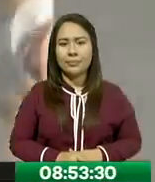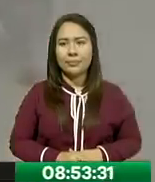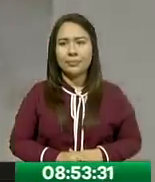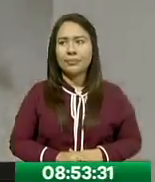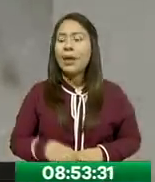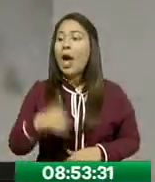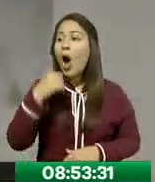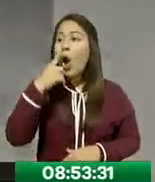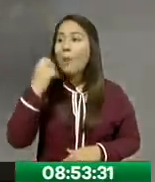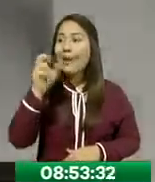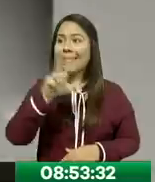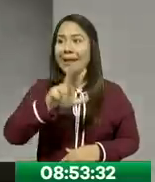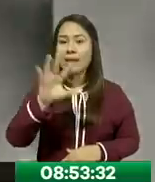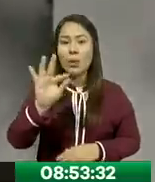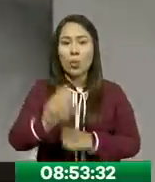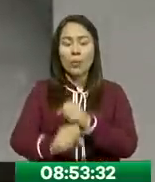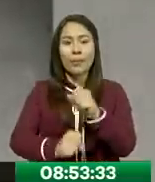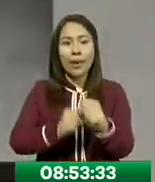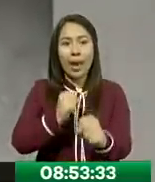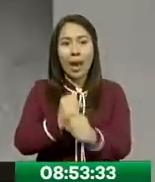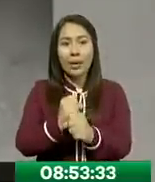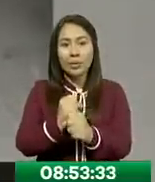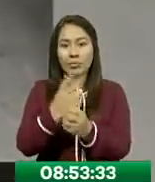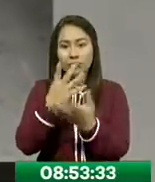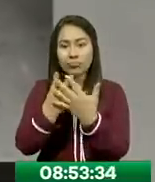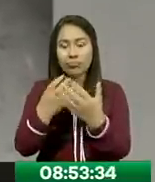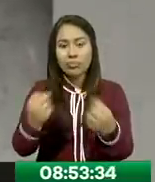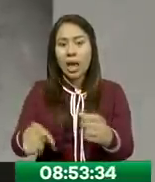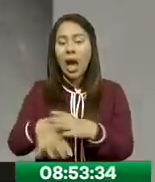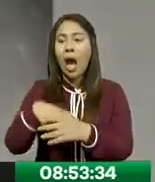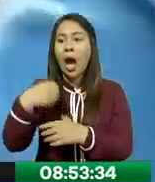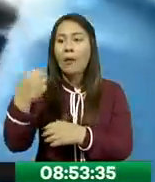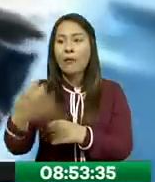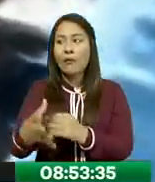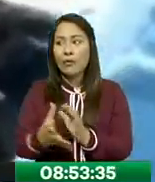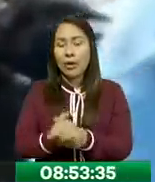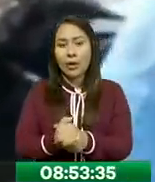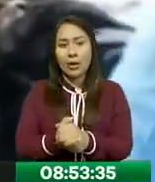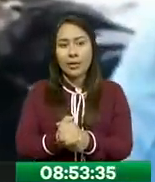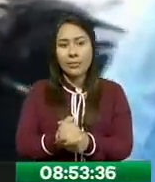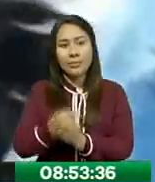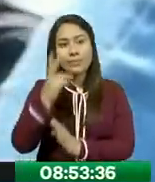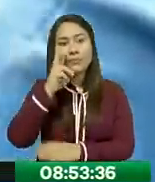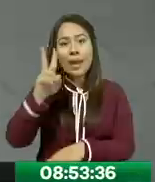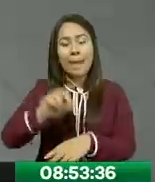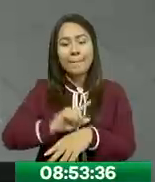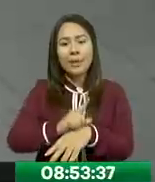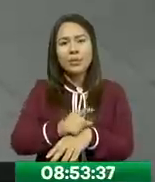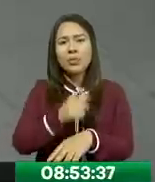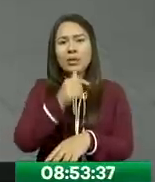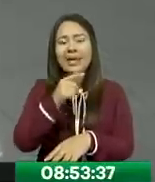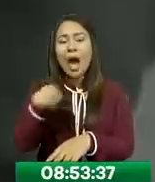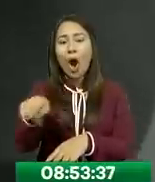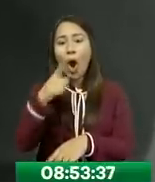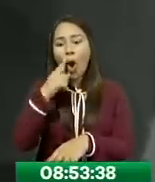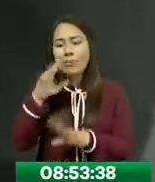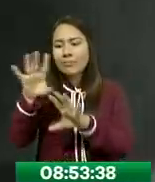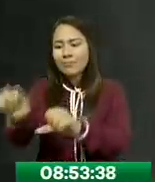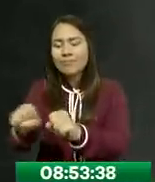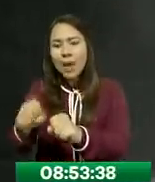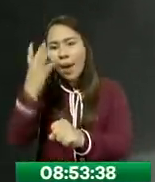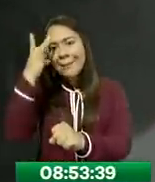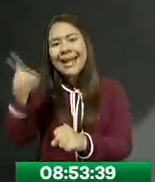Este hombre de 39 años de edad fue detenido afuera de un establecimiento educativo minutos después de haber intentado secuestrar